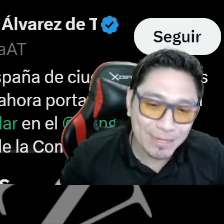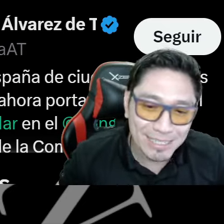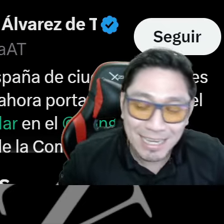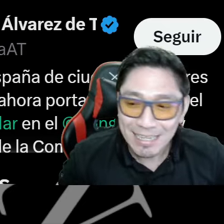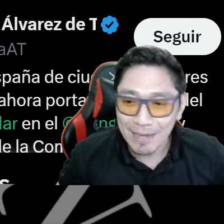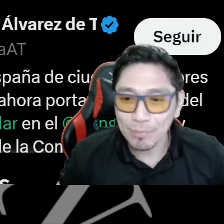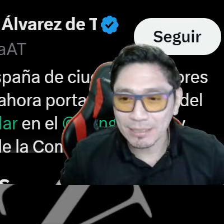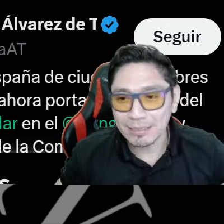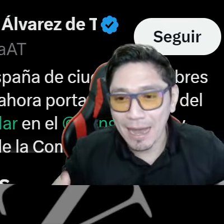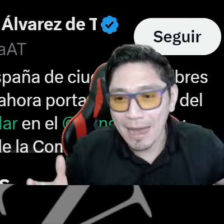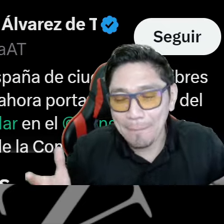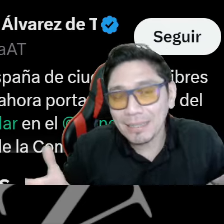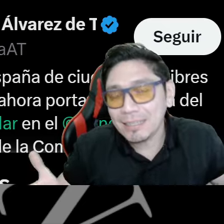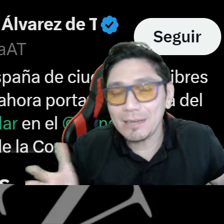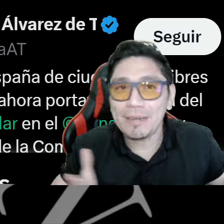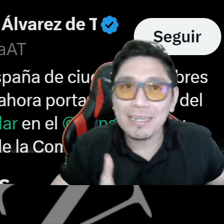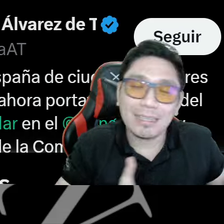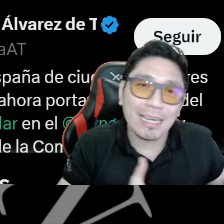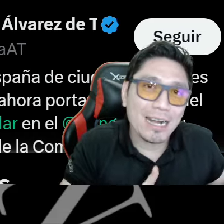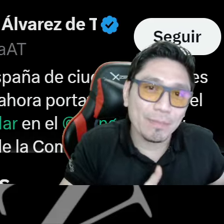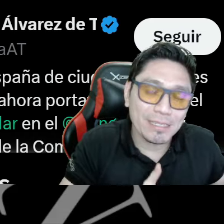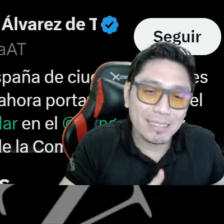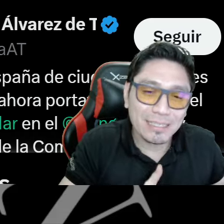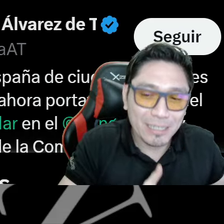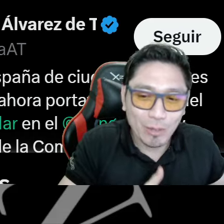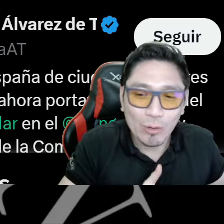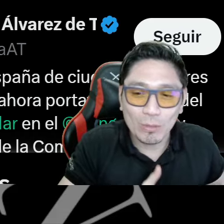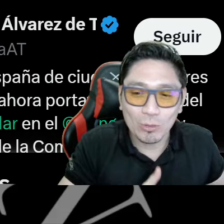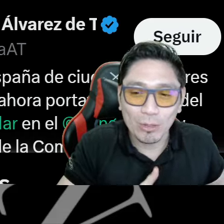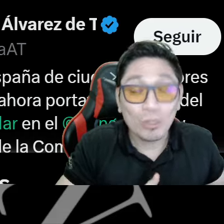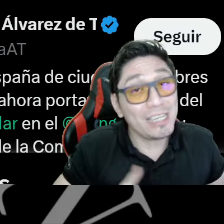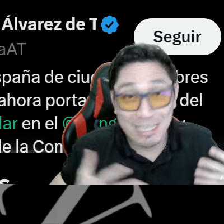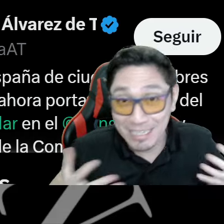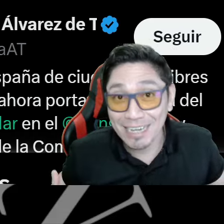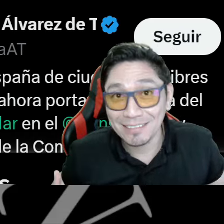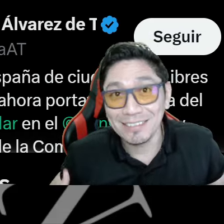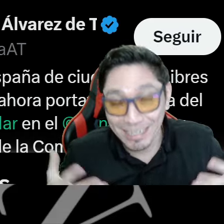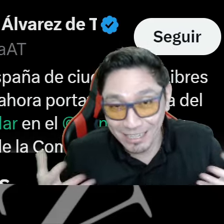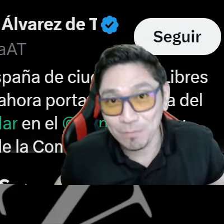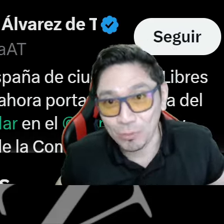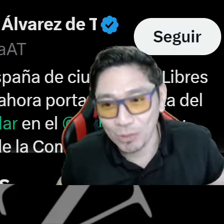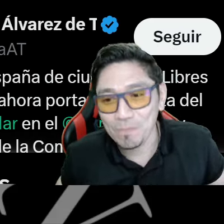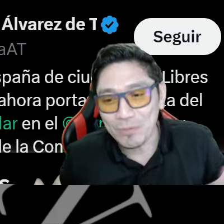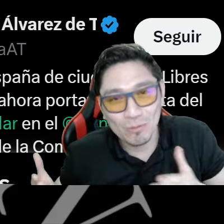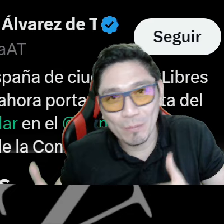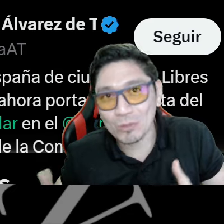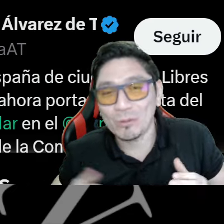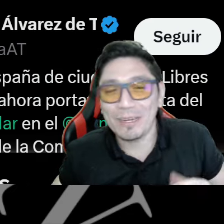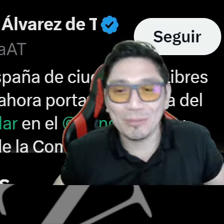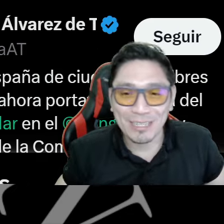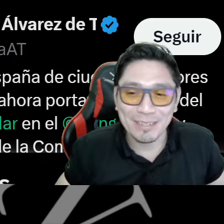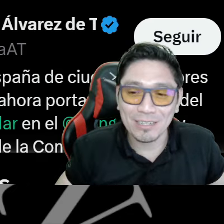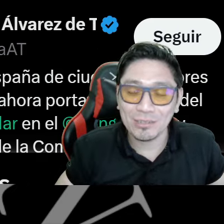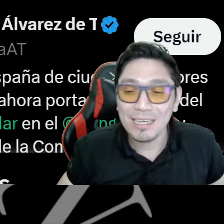Gálvez que pues aparte de venir a atacar al presidente Andrés Manuel López Obrador quien ya le respondió y en un momento